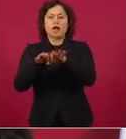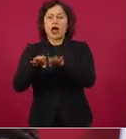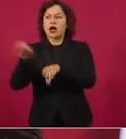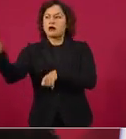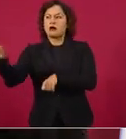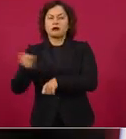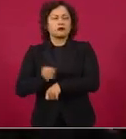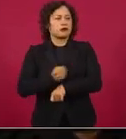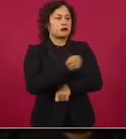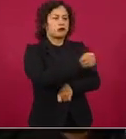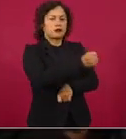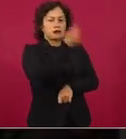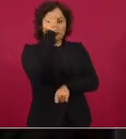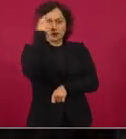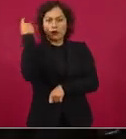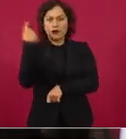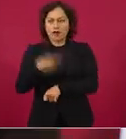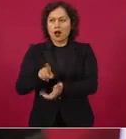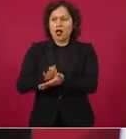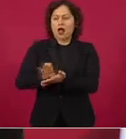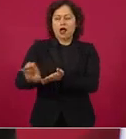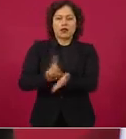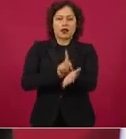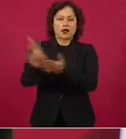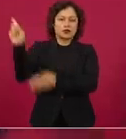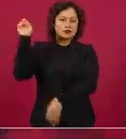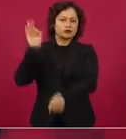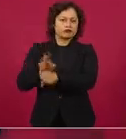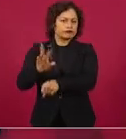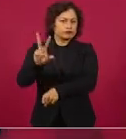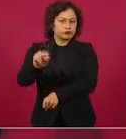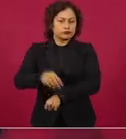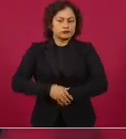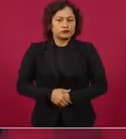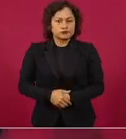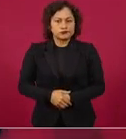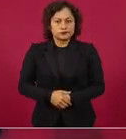para no pagar prestaciones a los trabajadores.